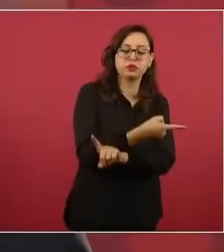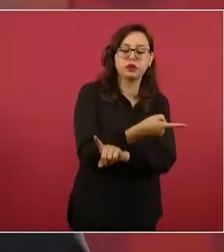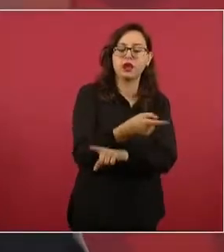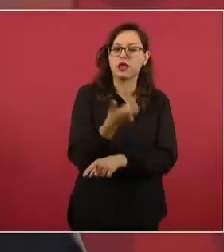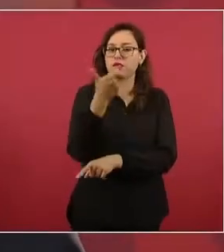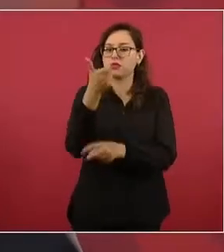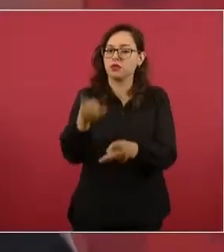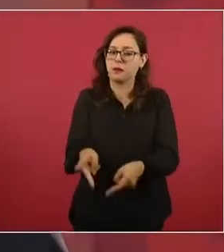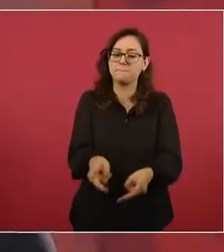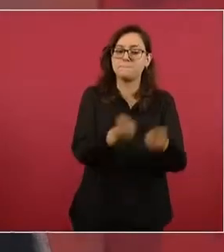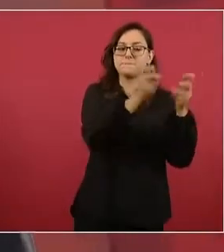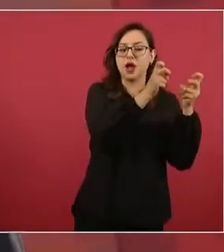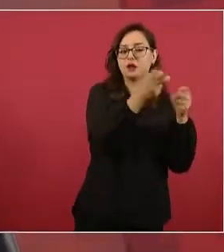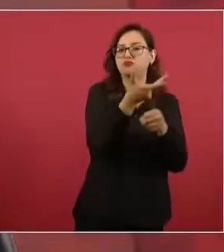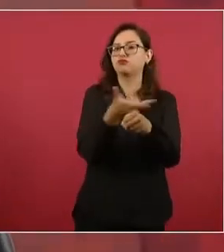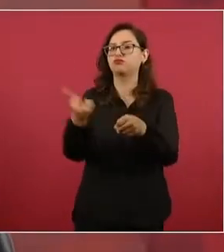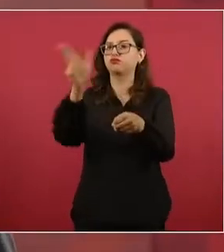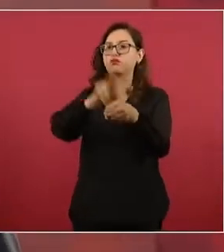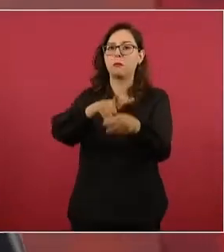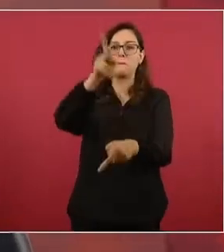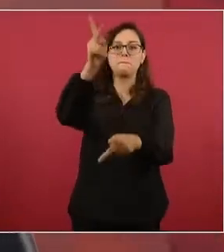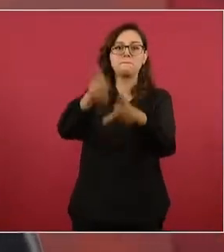porque en el llamado